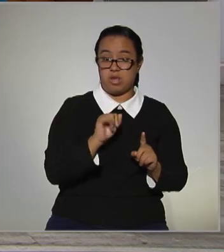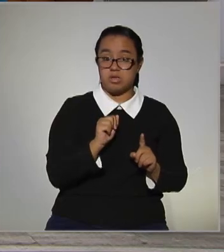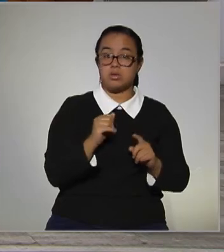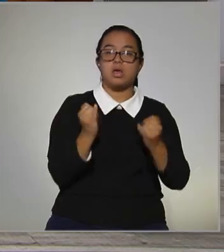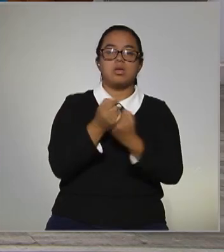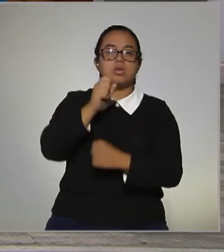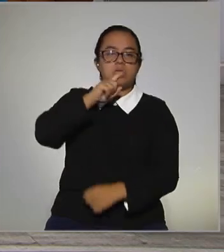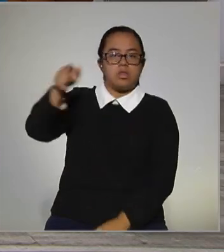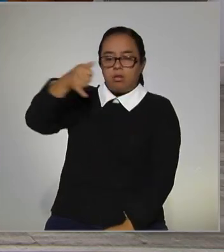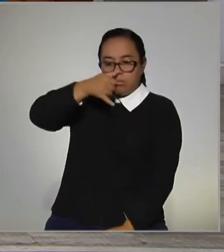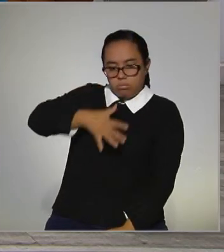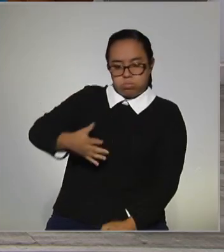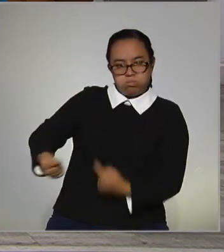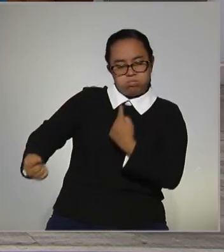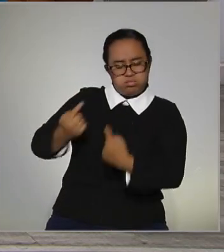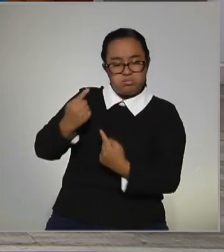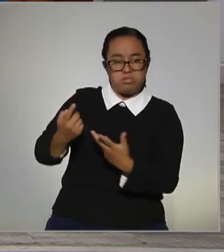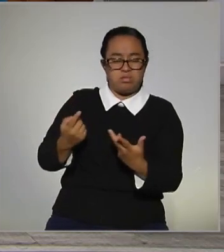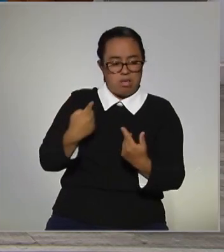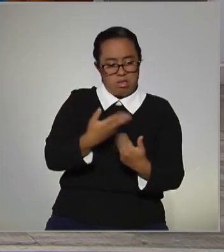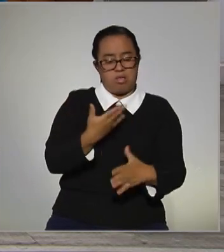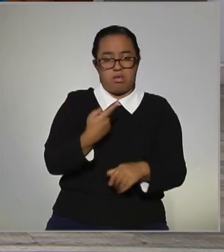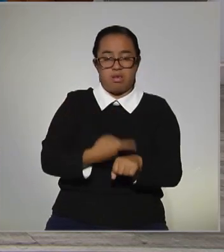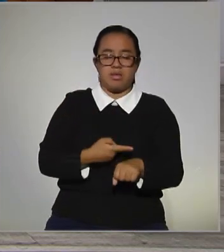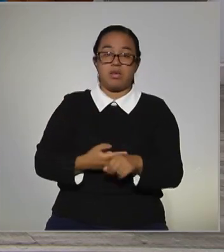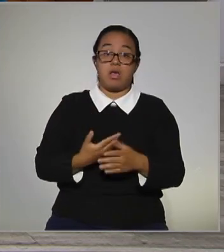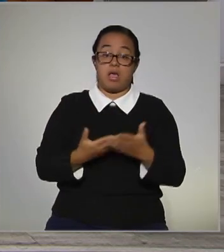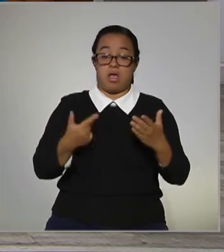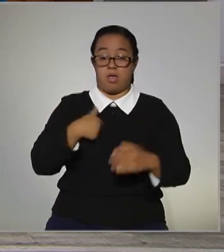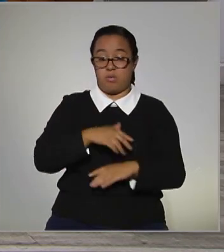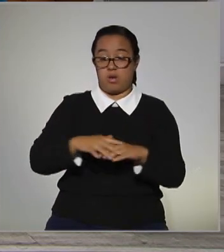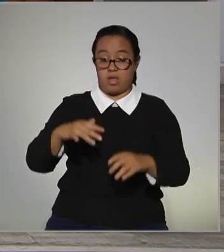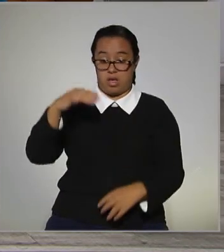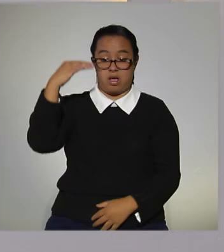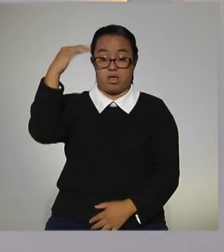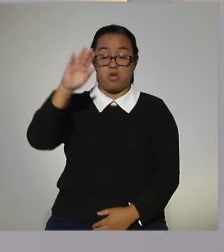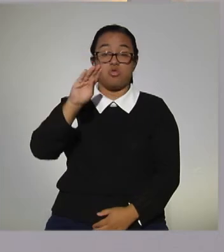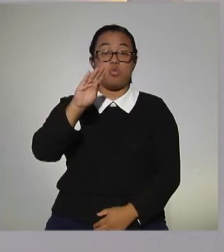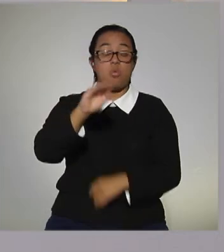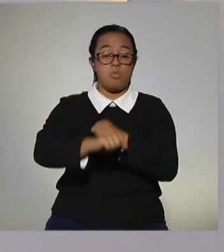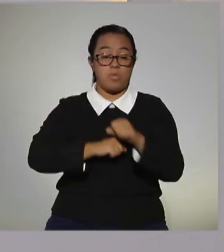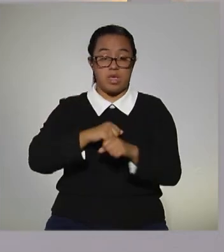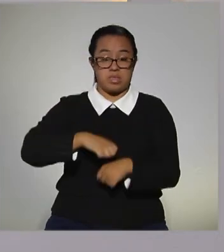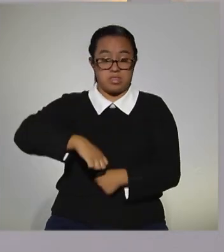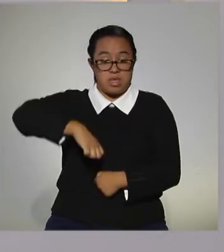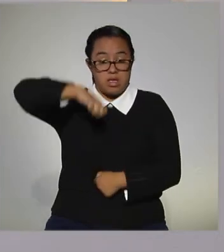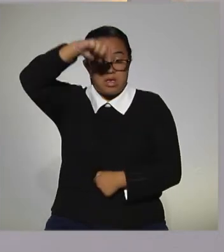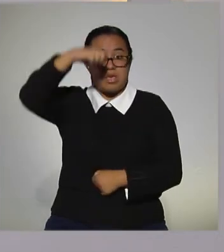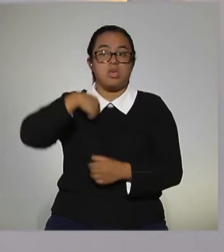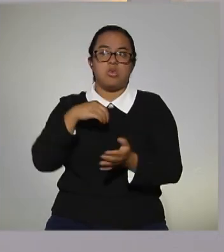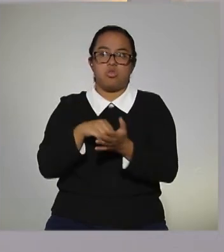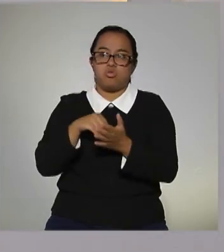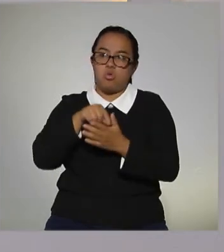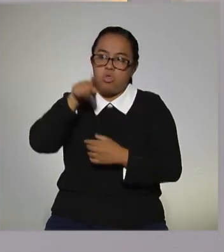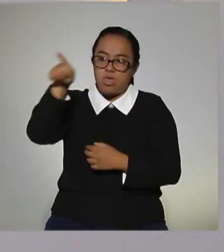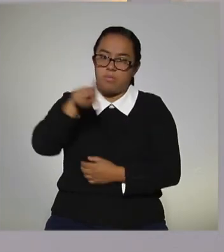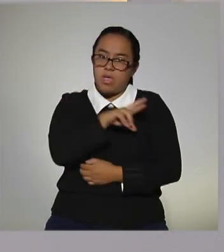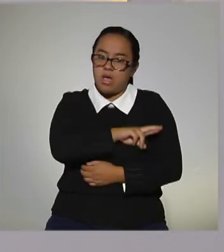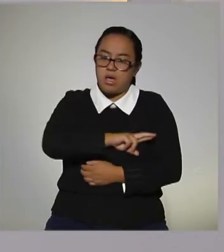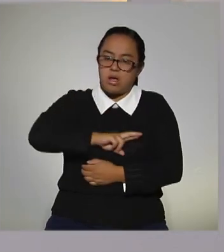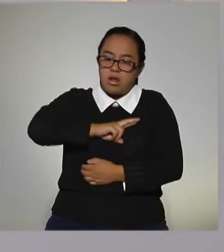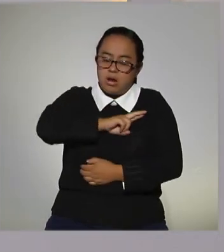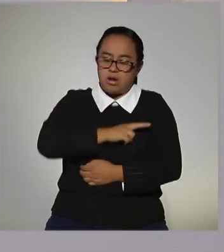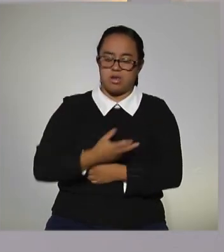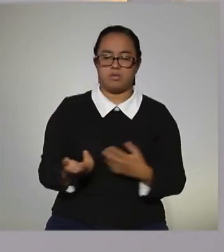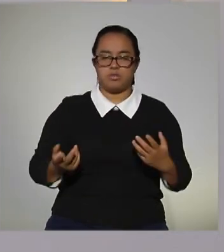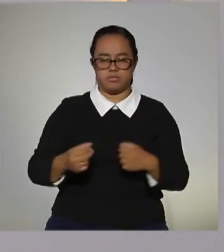lo echaba en cara. Tengo ahora 90 años y le sigo teniendo rencor. ¿Qué puedo hacer? En el mismo tenor